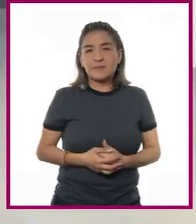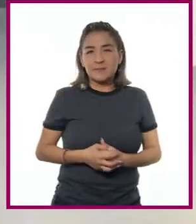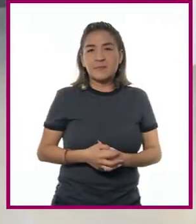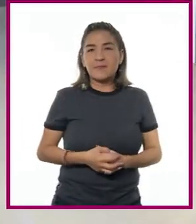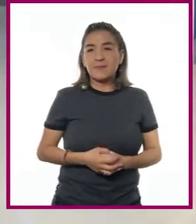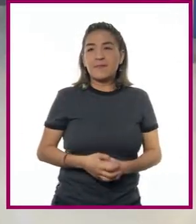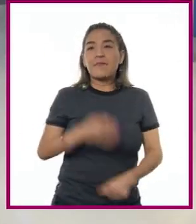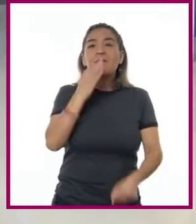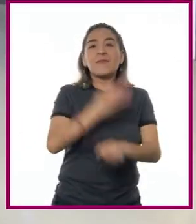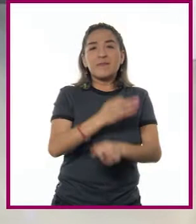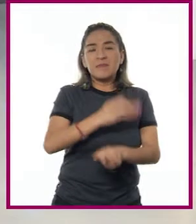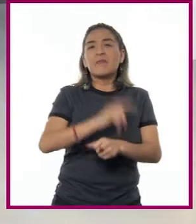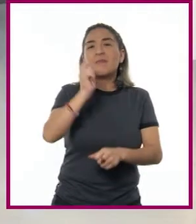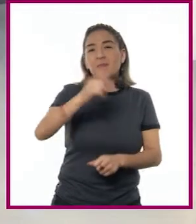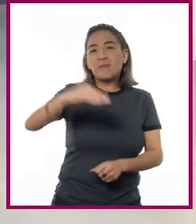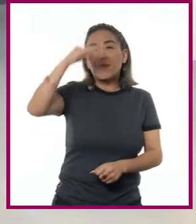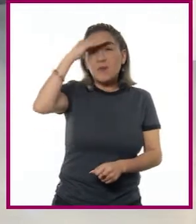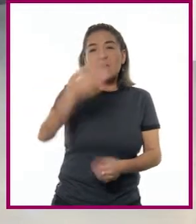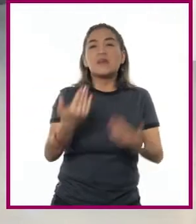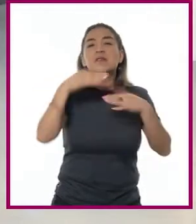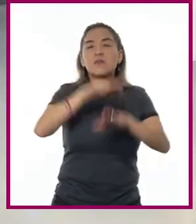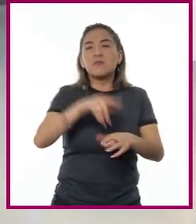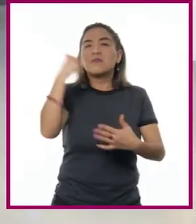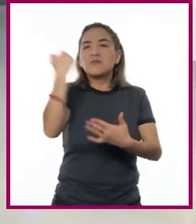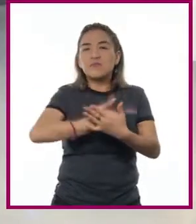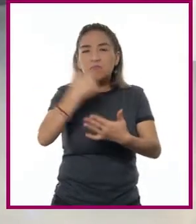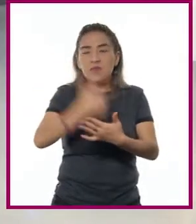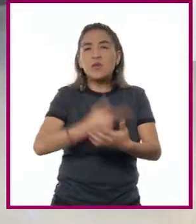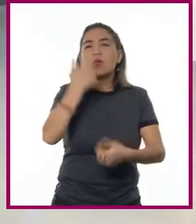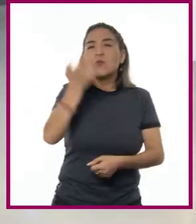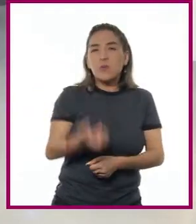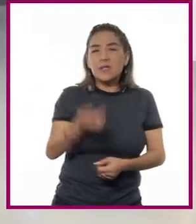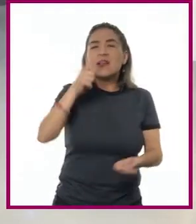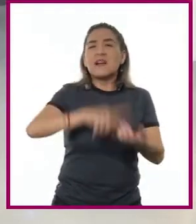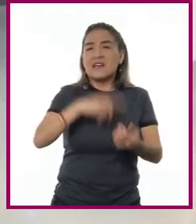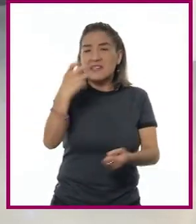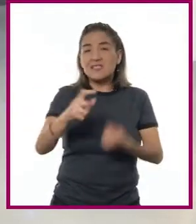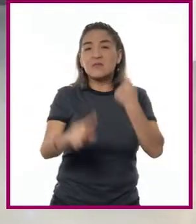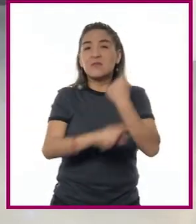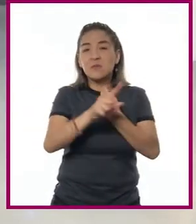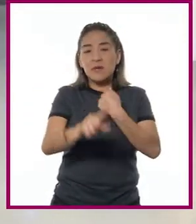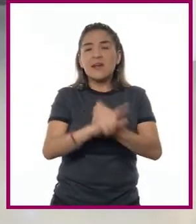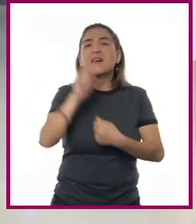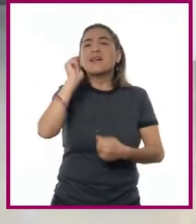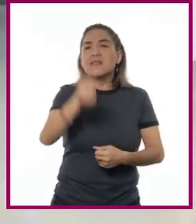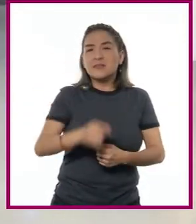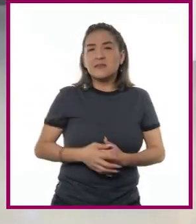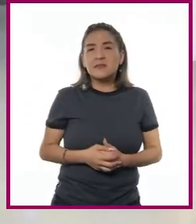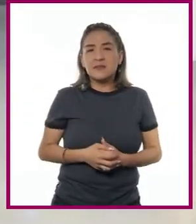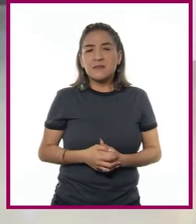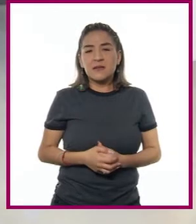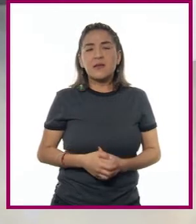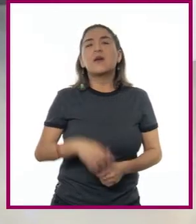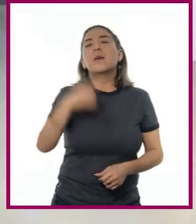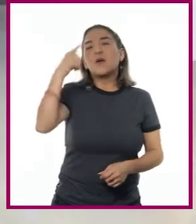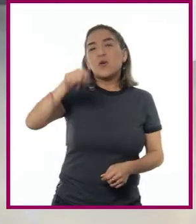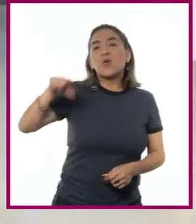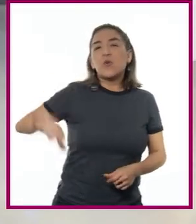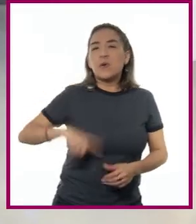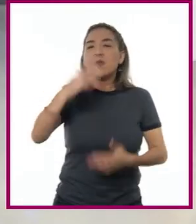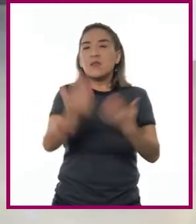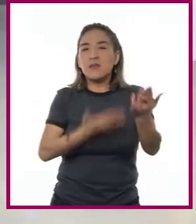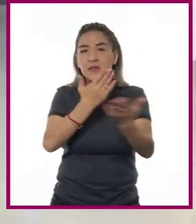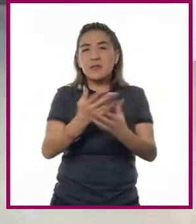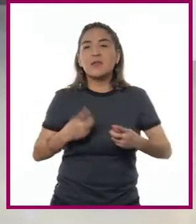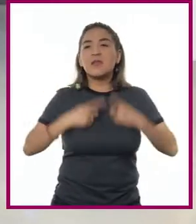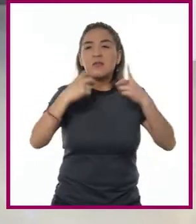Ahora, pensemos un poco sobre la rendición de cuentas. Este concepto tiene que ver con que el gobierno ofrezca